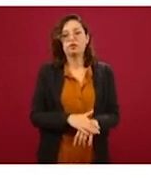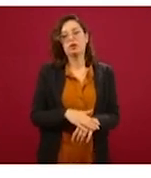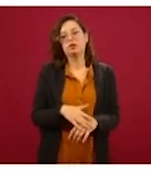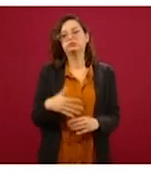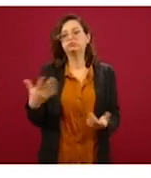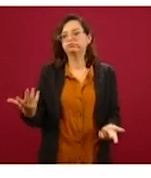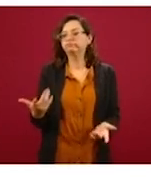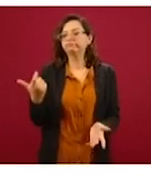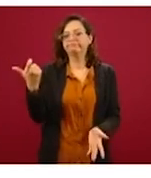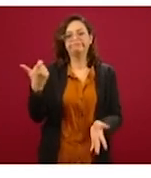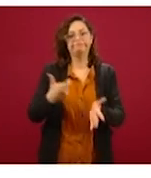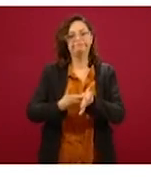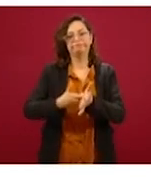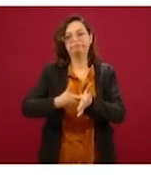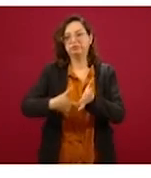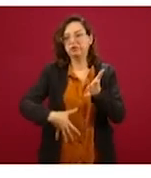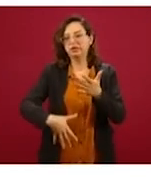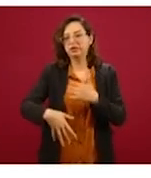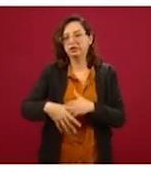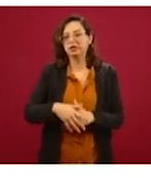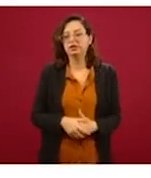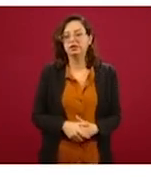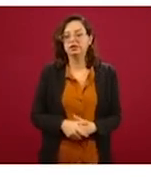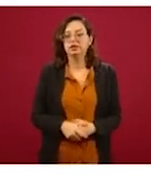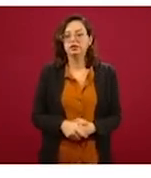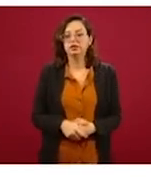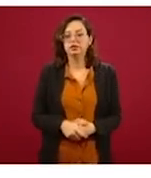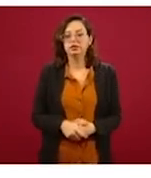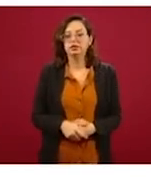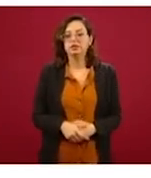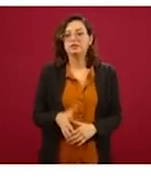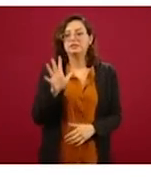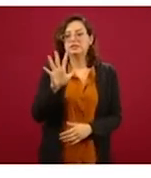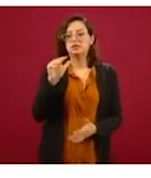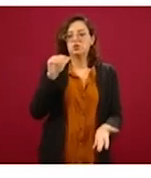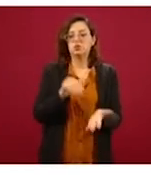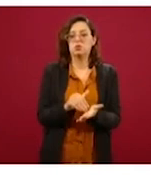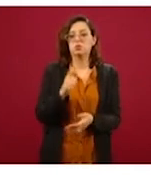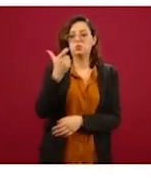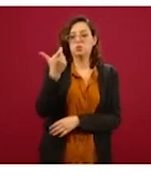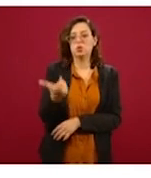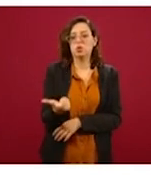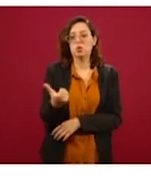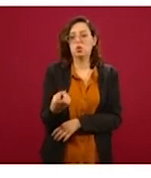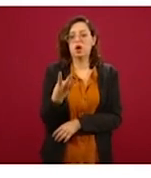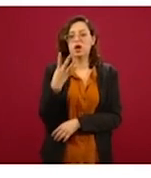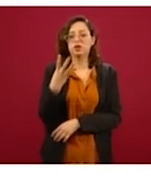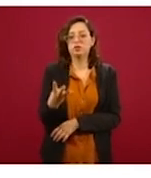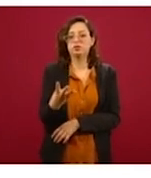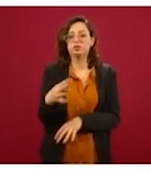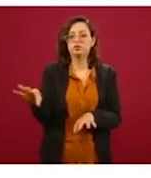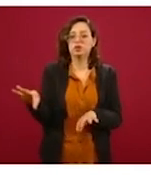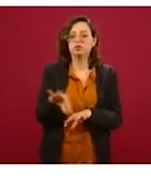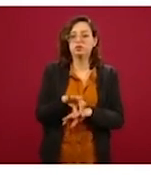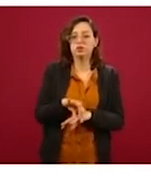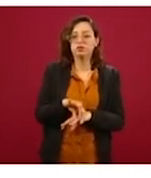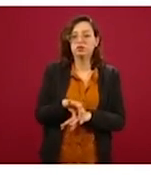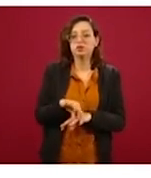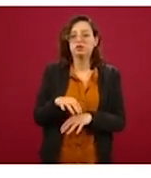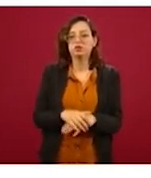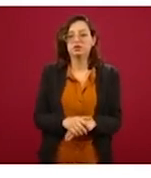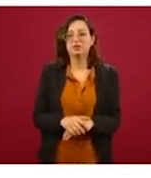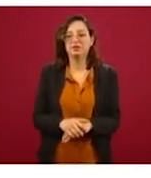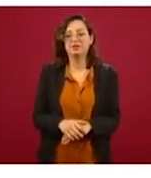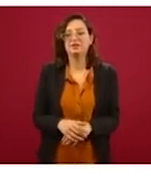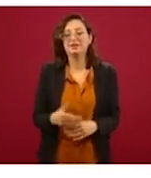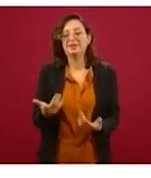muy accesibles. En este caso, pues es un lote de 5,000 pesos, son 4 anillos, ahí para que queden bien